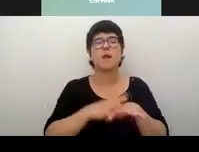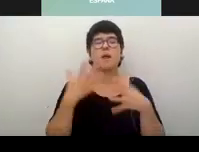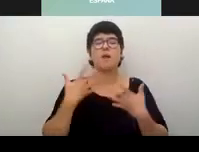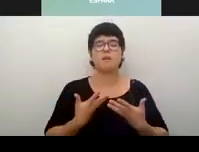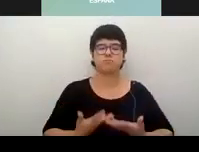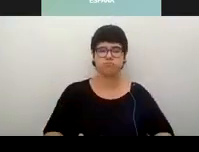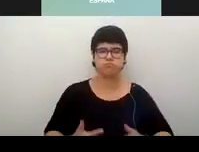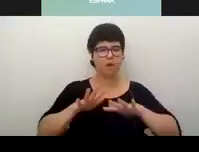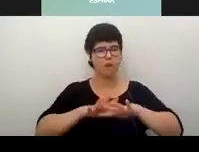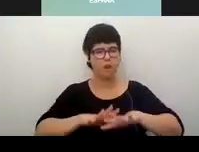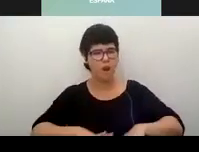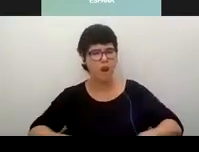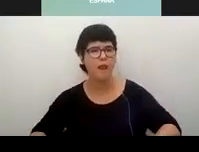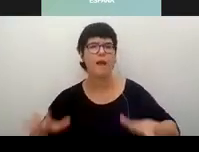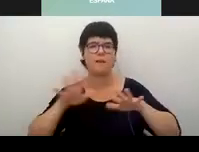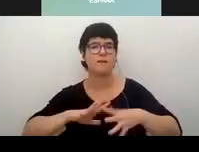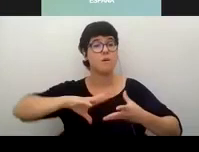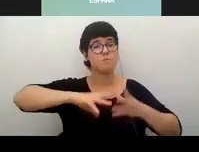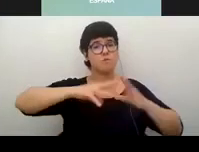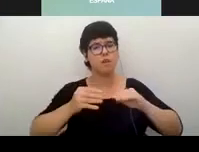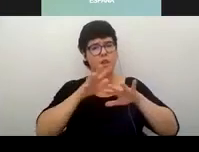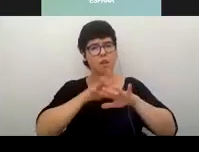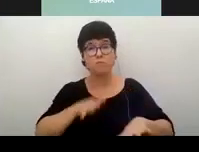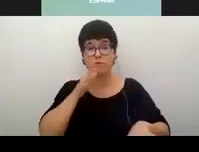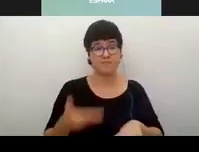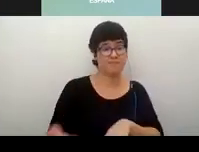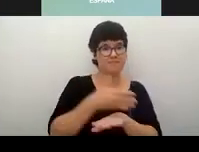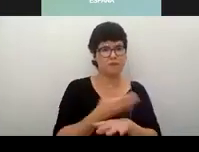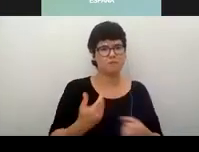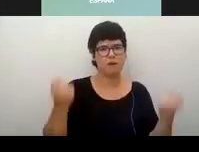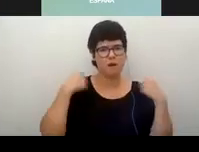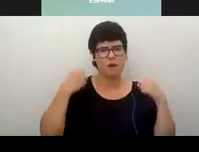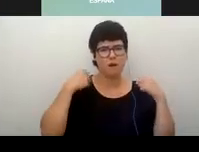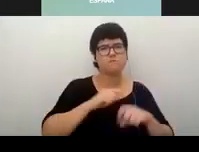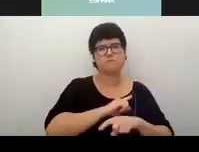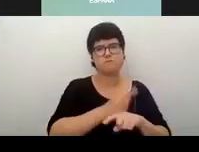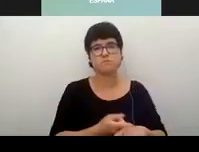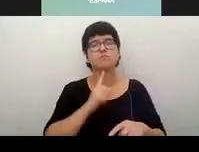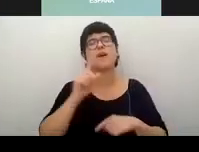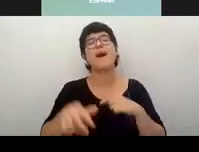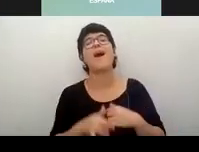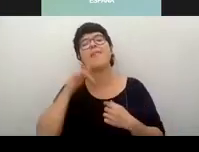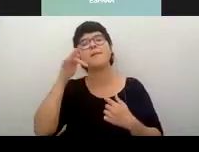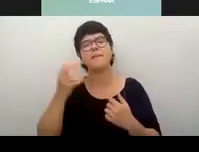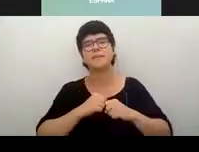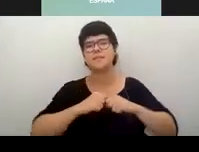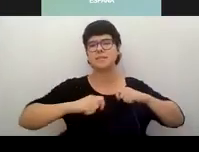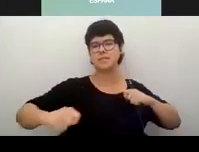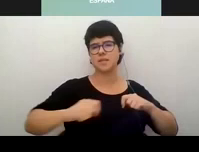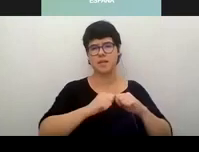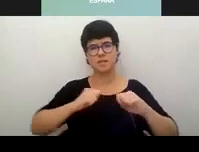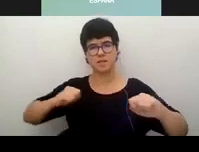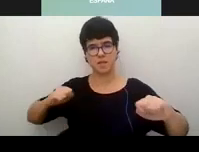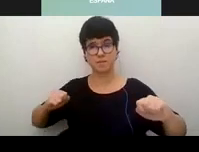intensa. Ahora lo que nos interesa es relajarlo. Es decir, además de los estiramientos después del ejercicio, puede ir muy bien